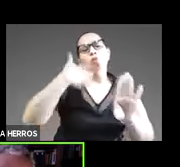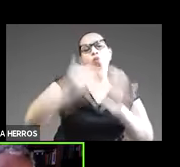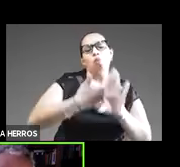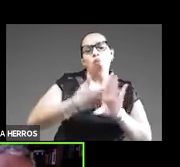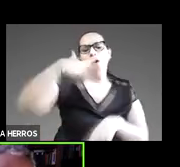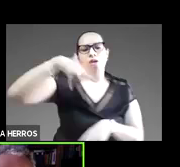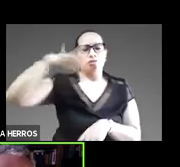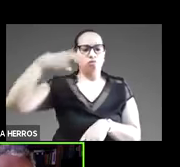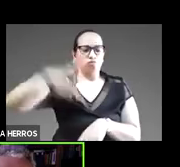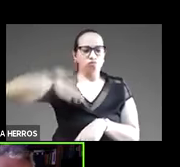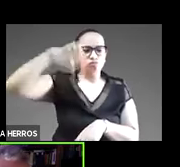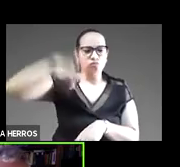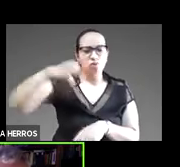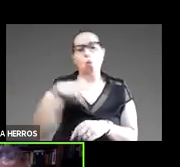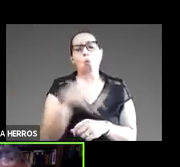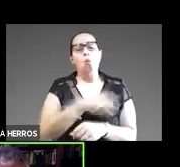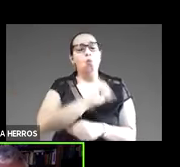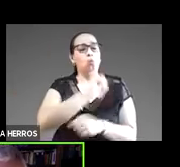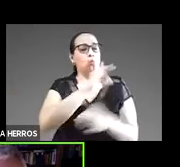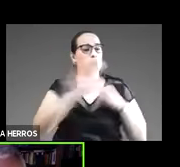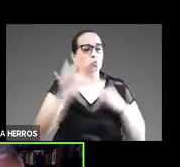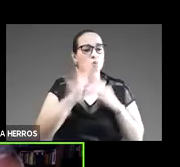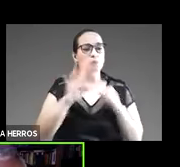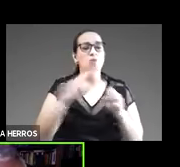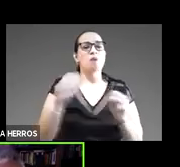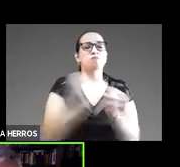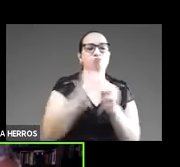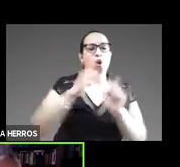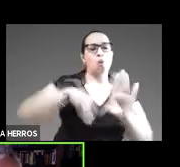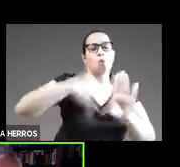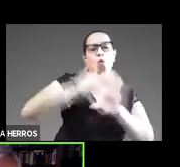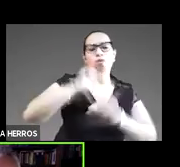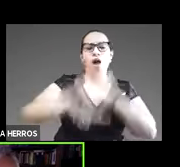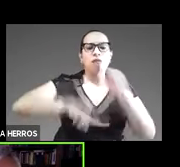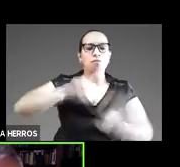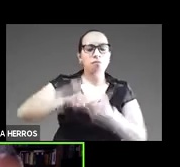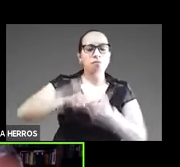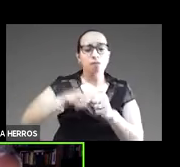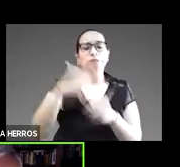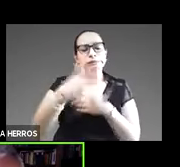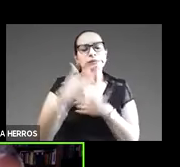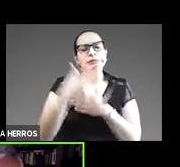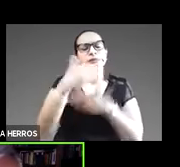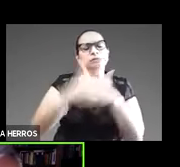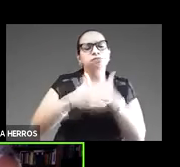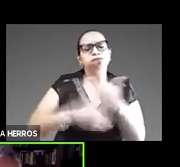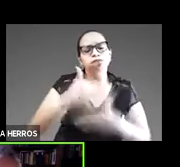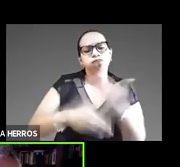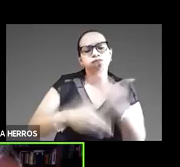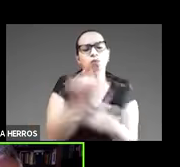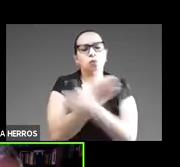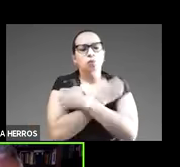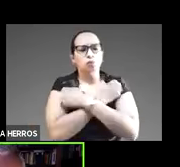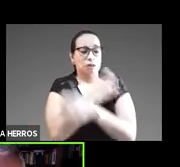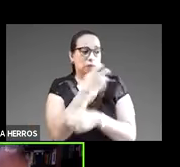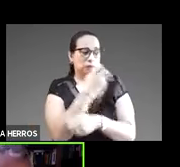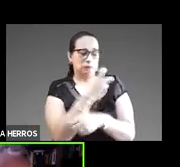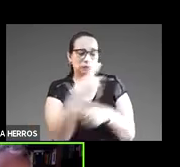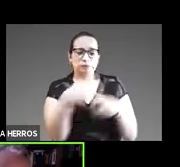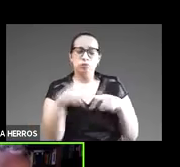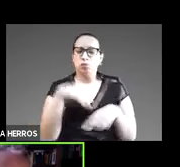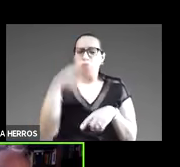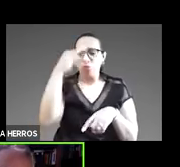los animales. El trayecto es un trayecto educativo. Esta jerarquización nos parece que la